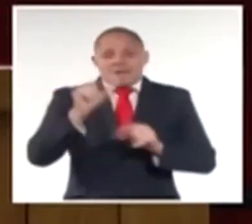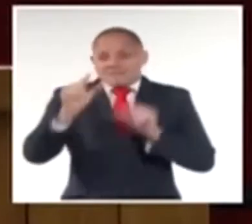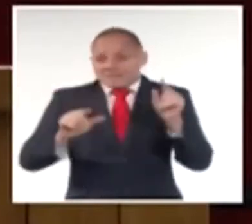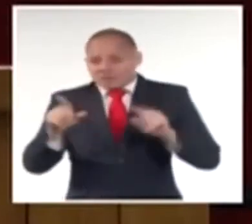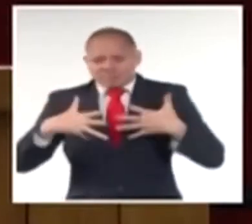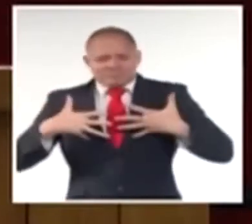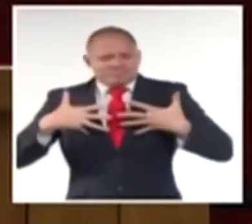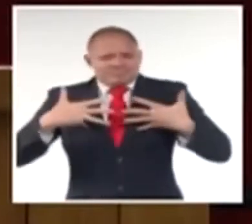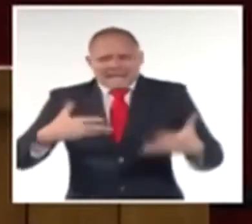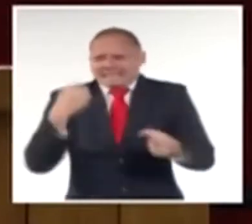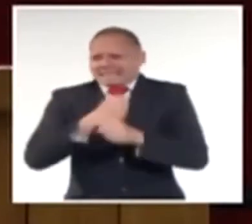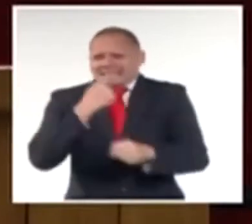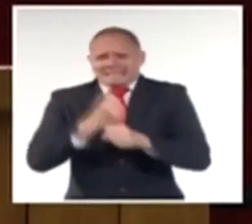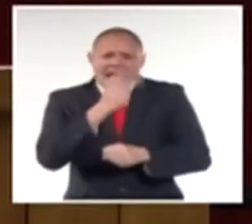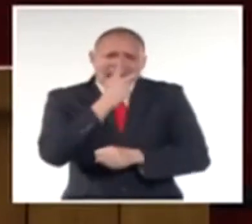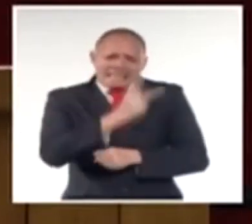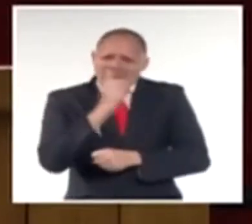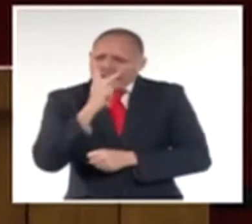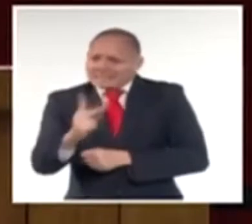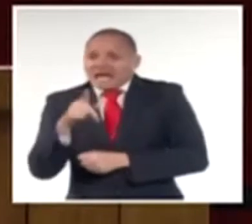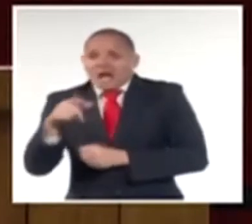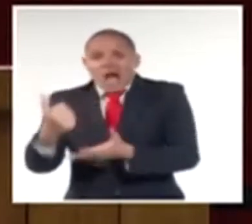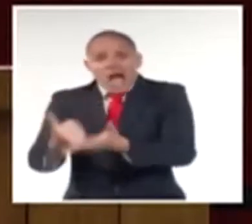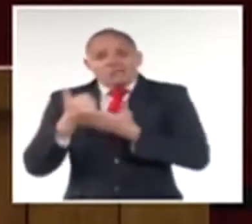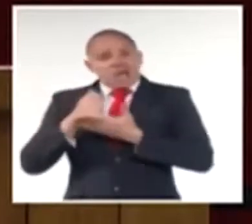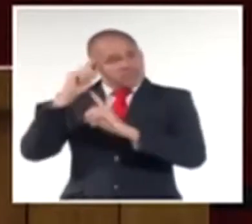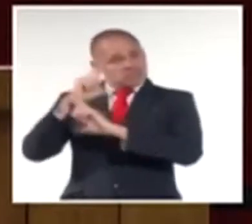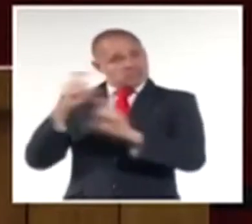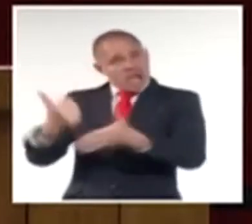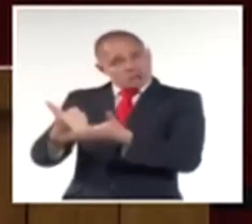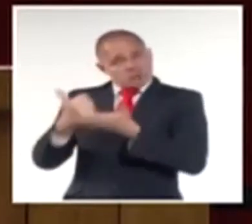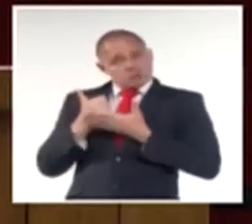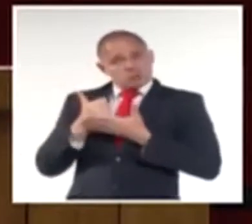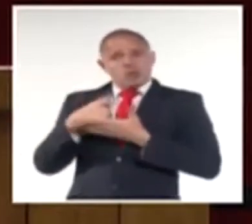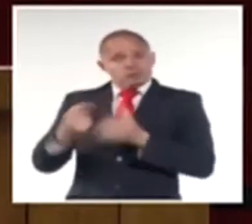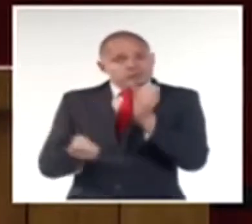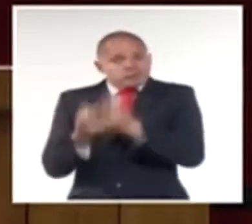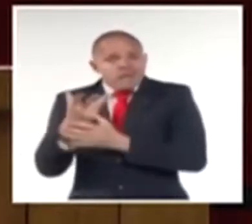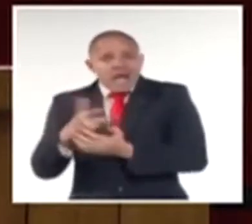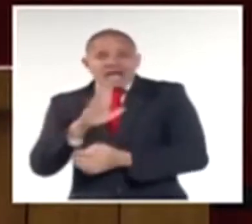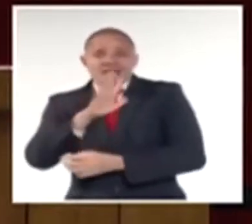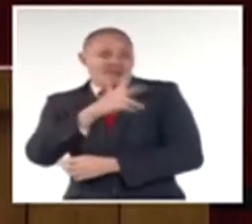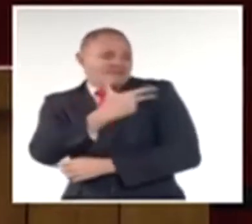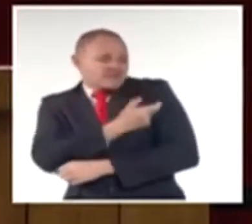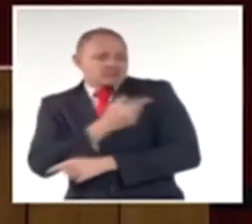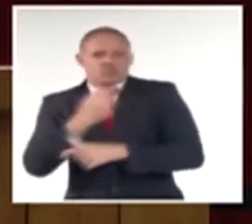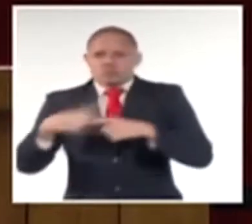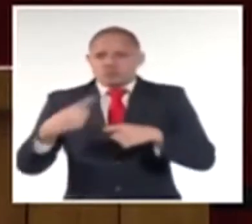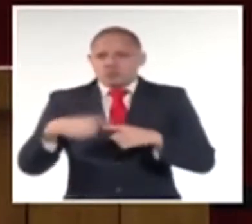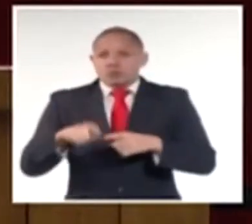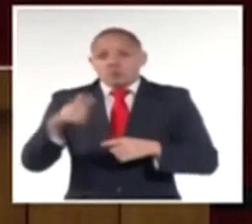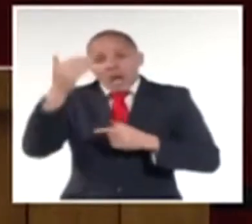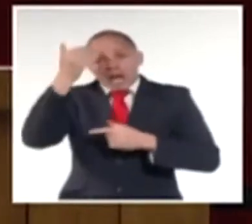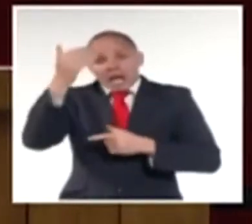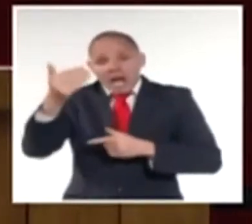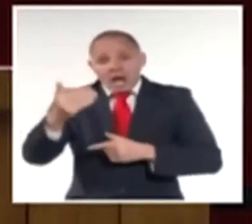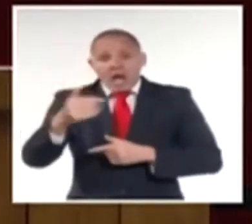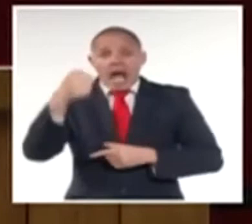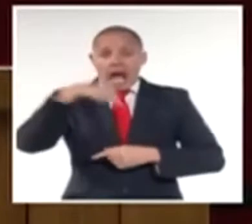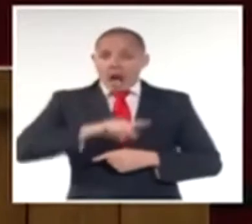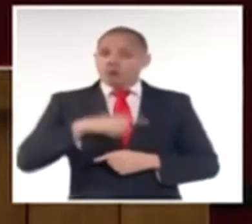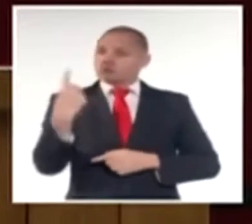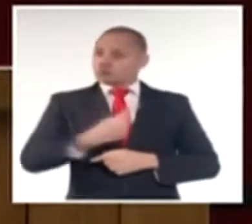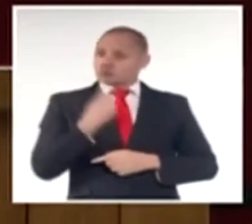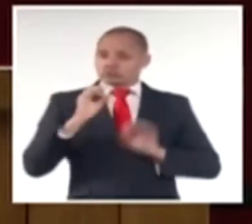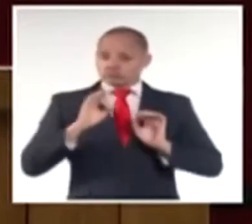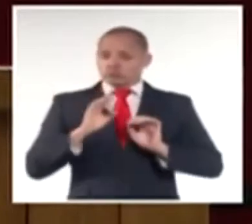y amor que nos han salvado la vida, lo que nos compromete a continuar defendiendo desde el presupuesto